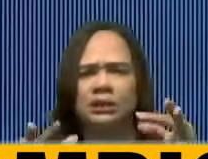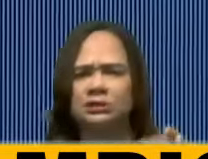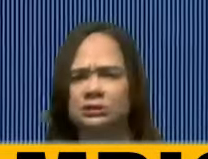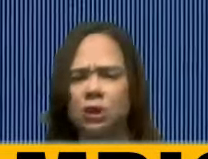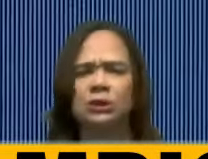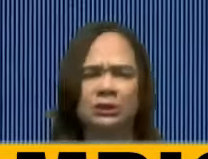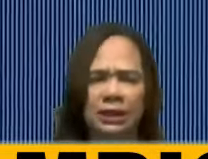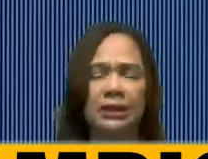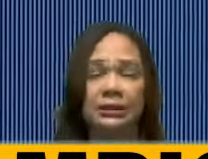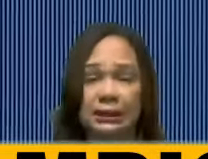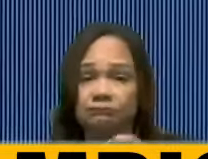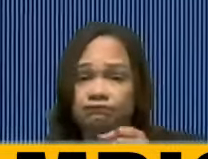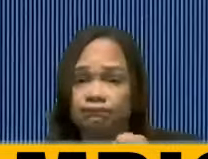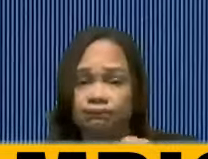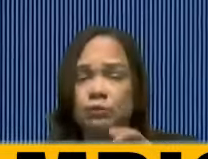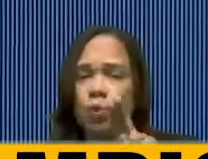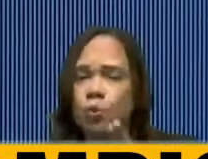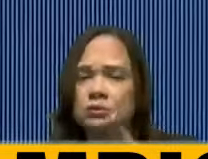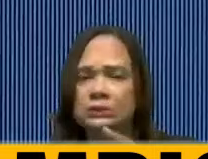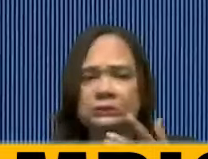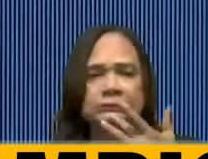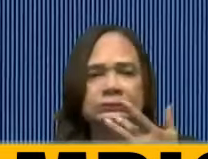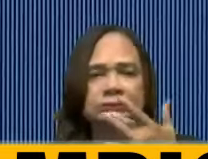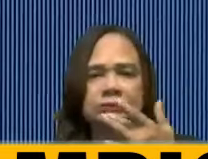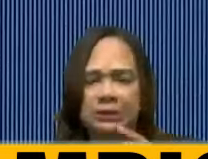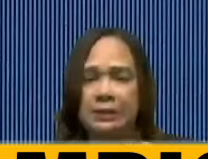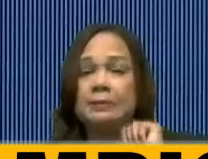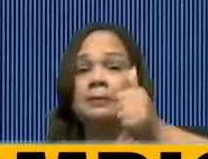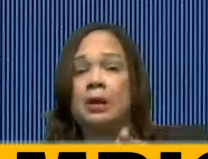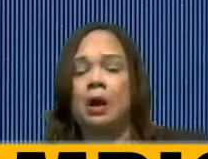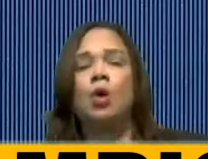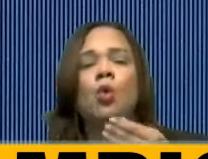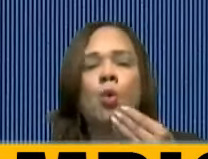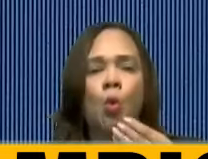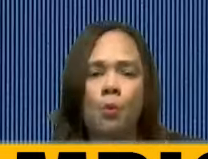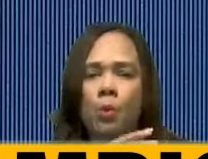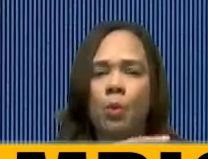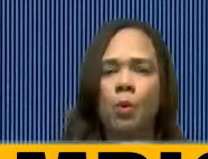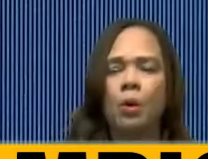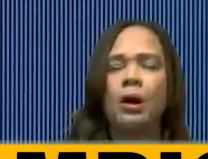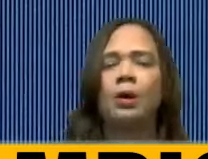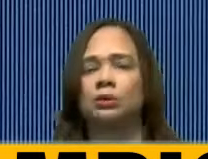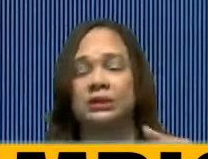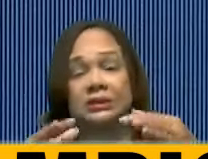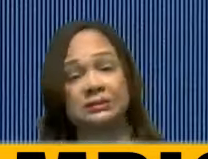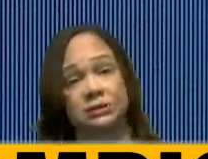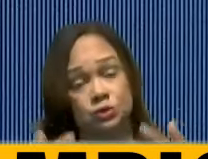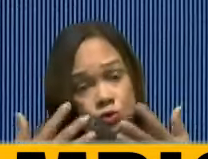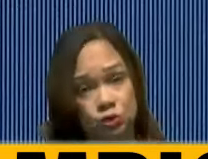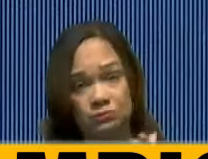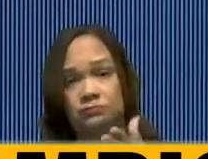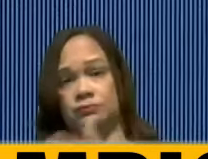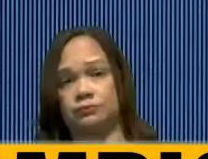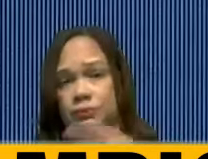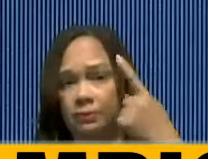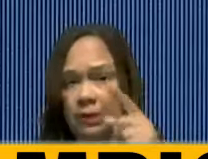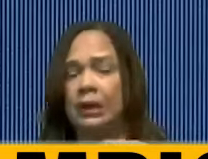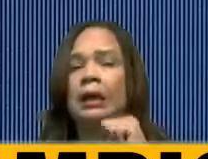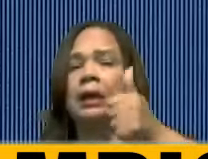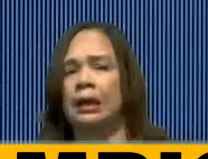contención del gasto que serán implementadas eh Como complemento a otras medidas que ya previamente han sido